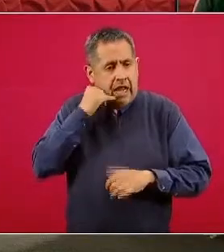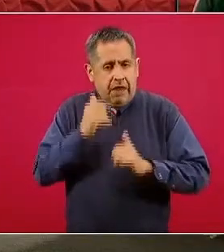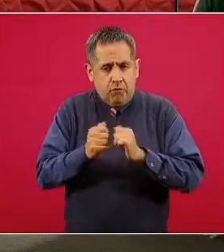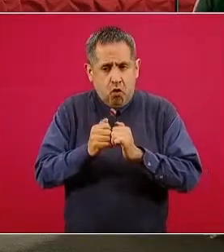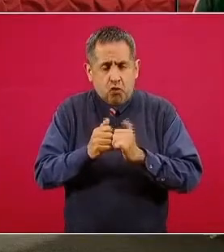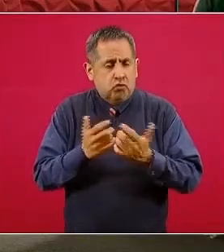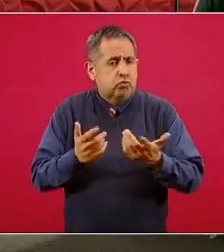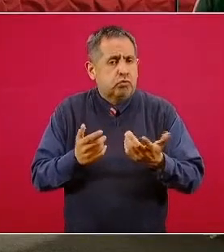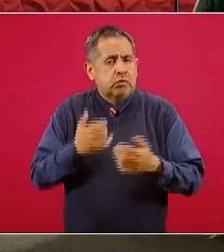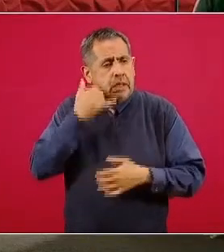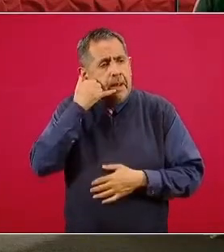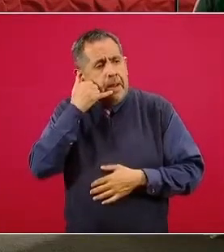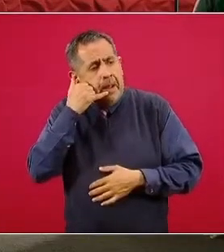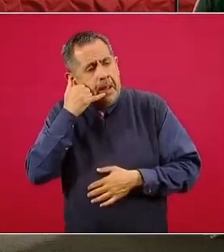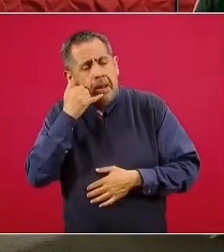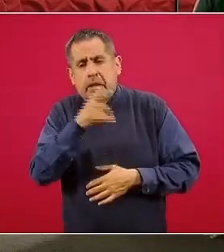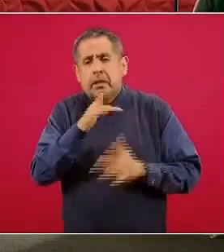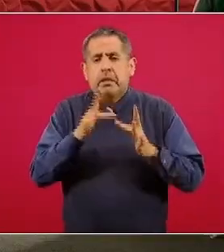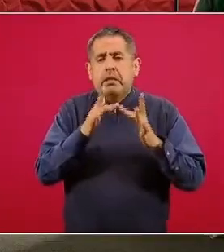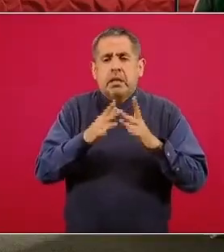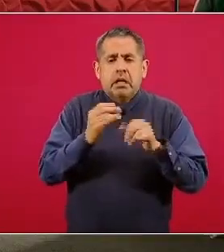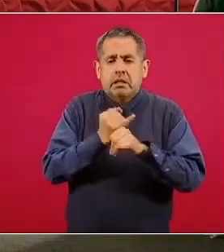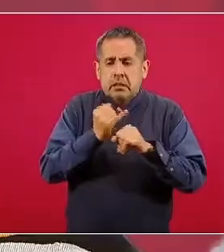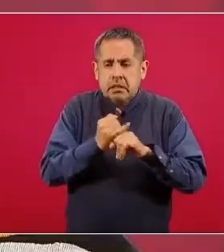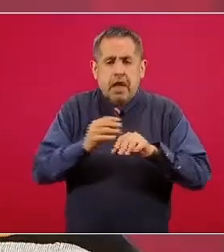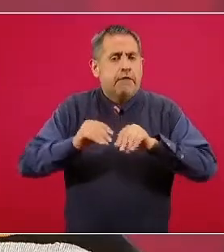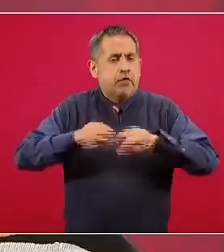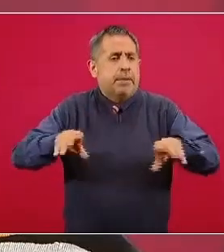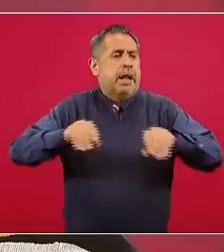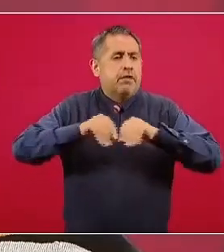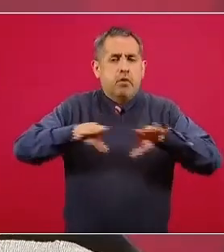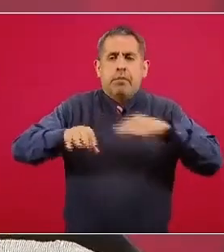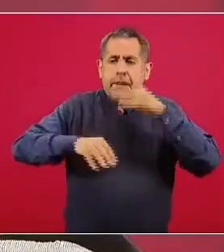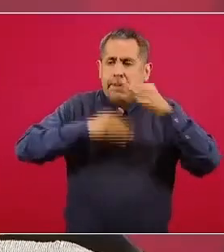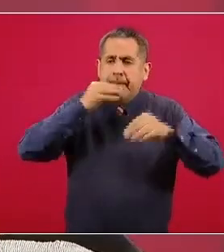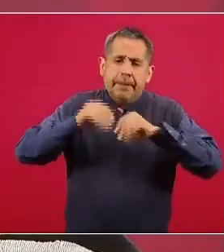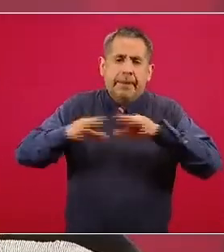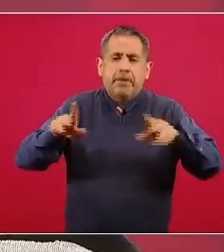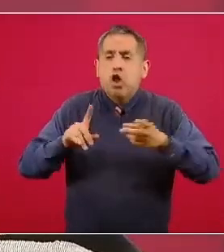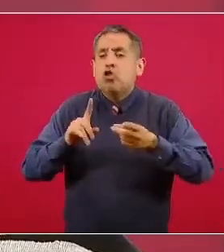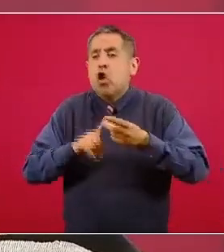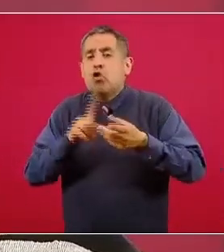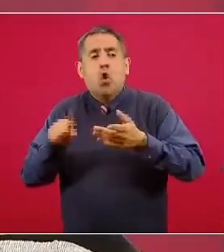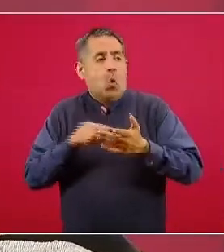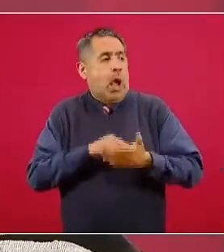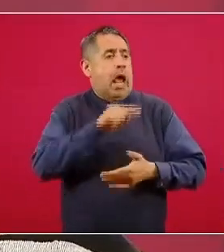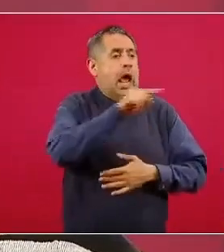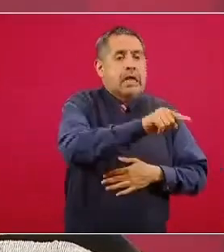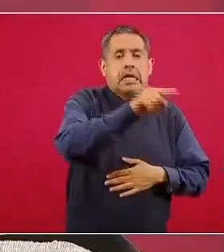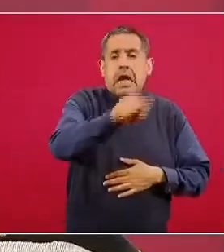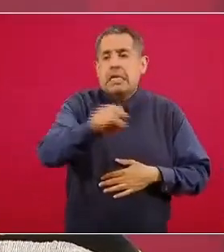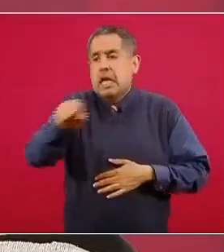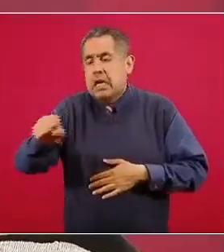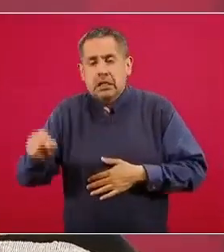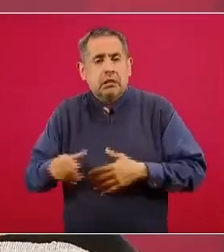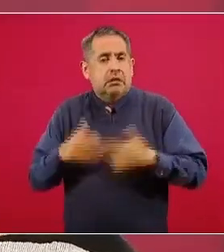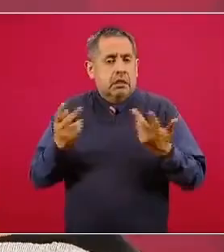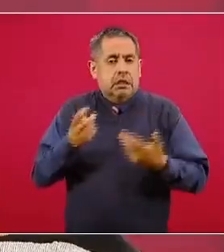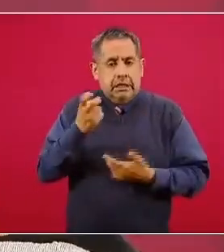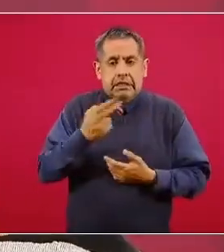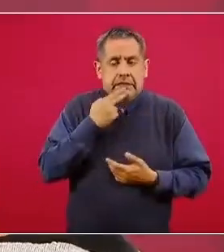y elementos de las redes sociales para estarle informando a la población en dónde están las vacunas y cuáles